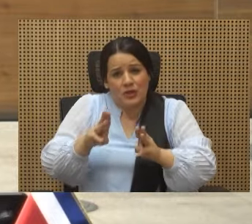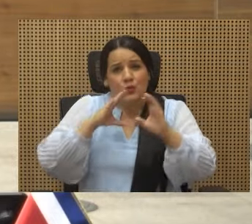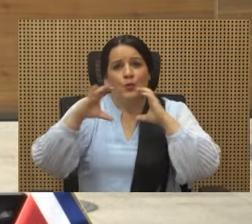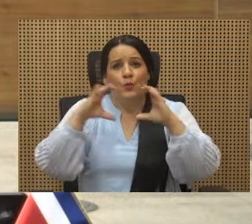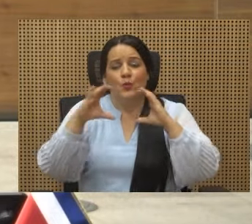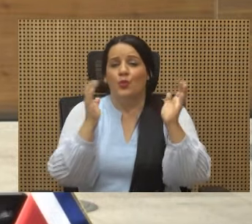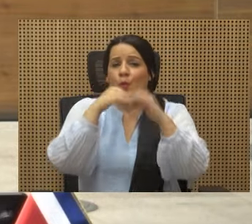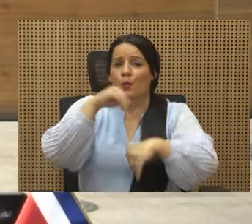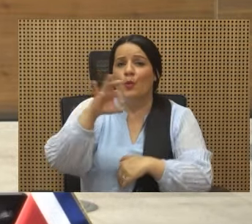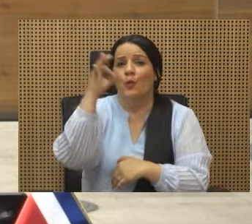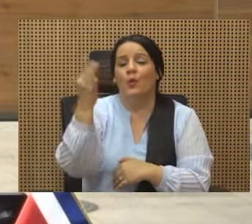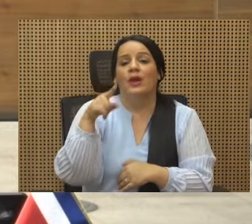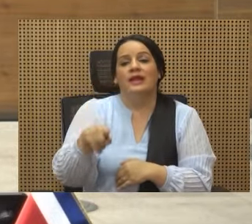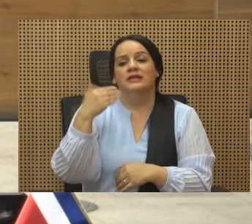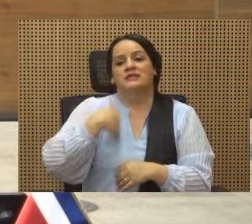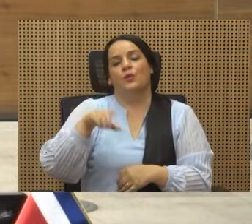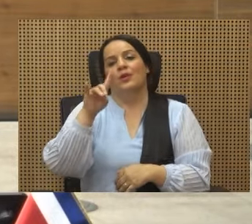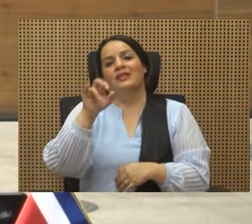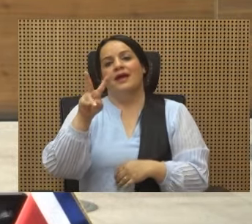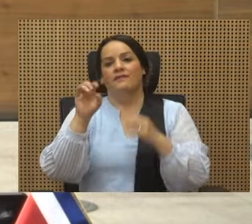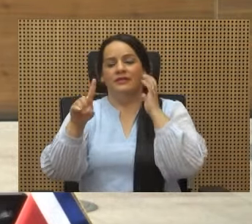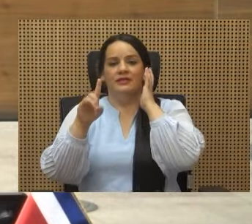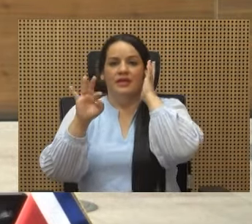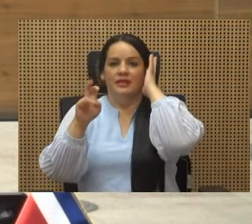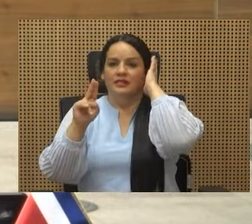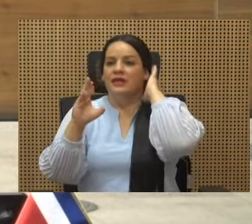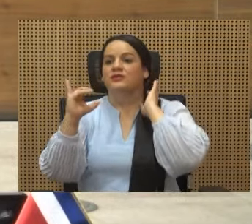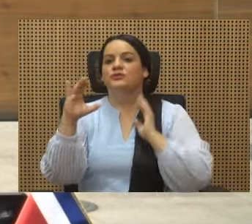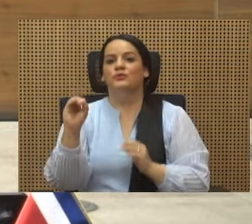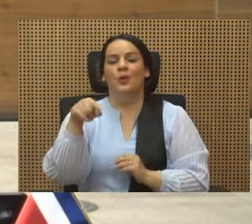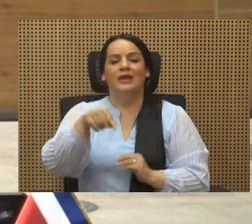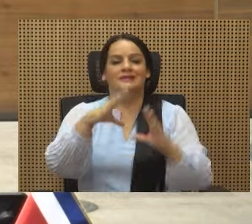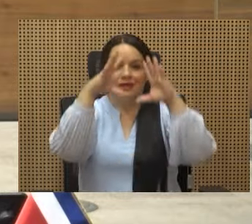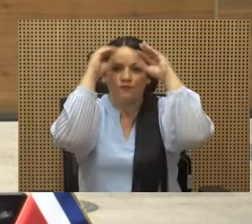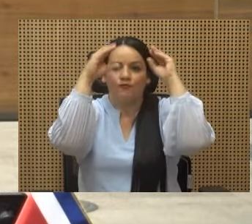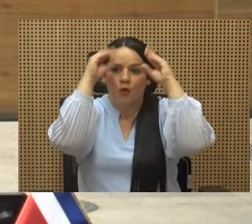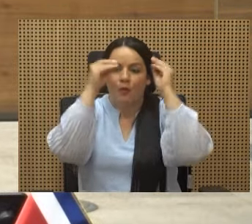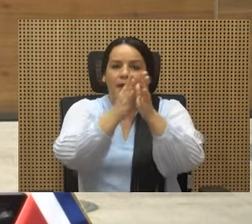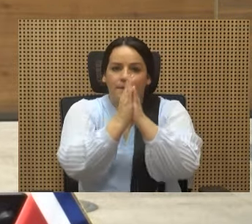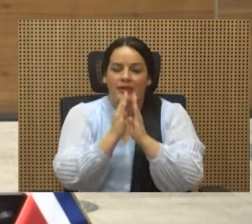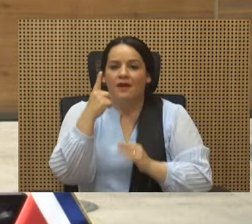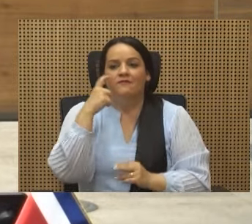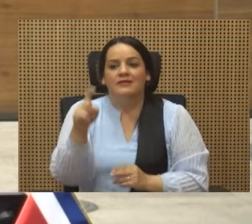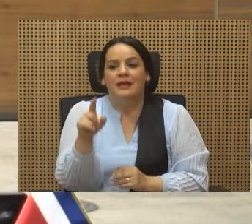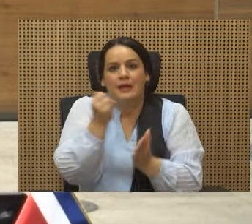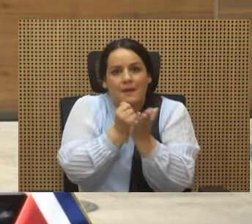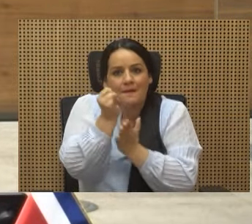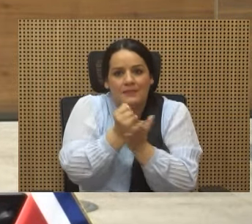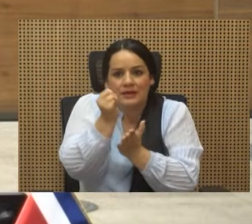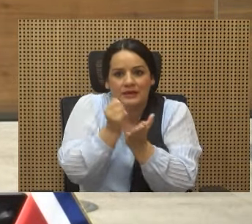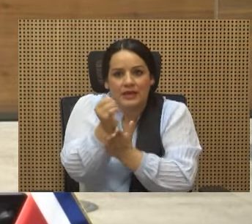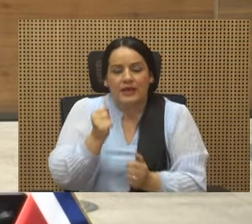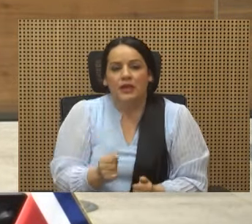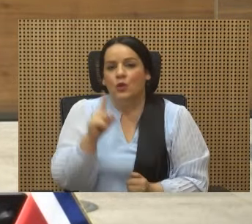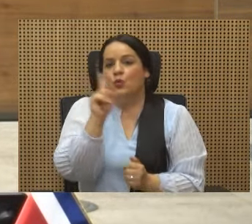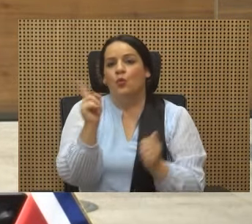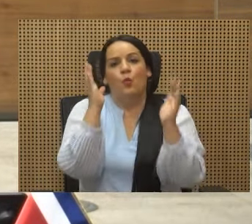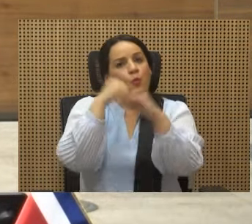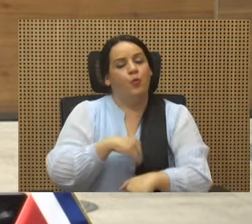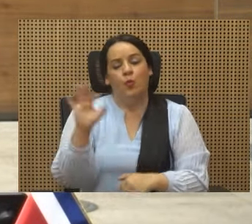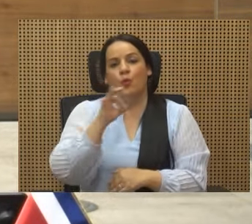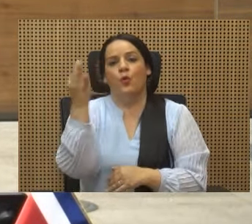forma de que el señor David tensio a quien aquí en este informe se pide a la fiscalía que investigue no hubo forma